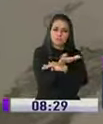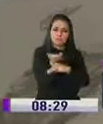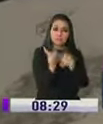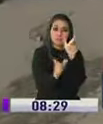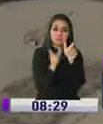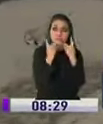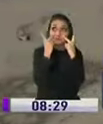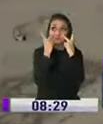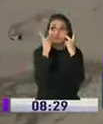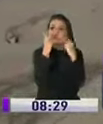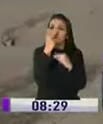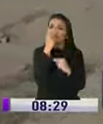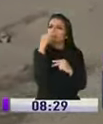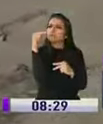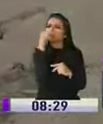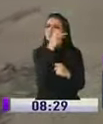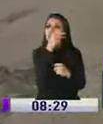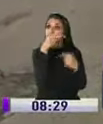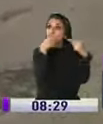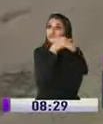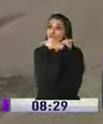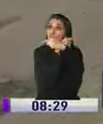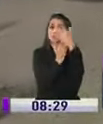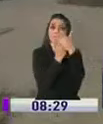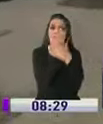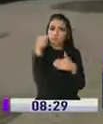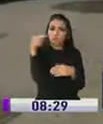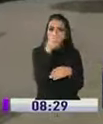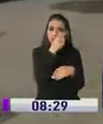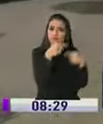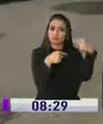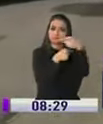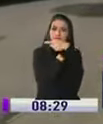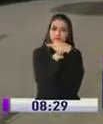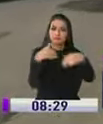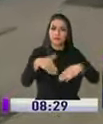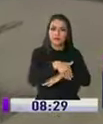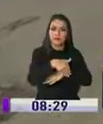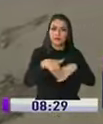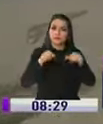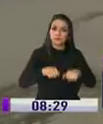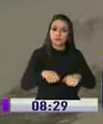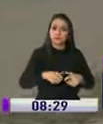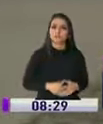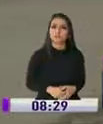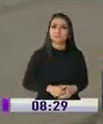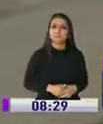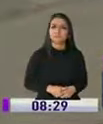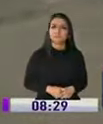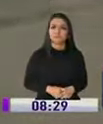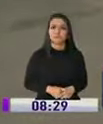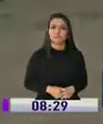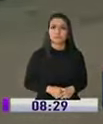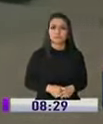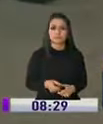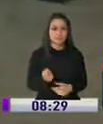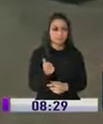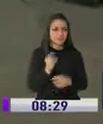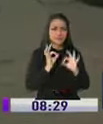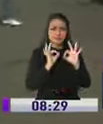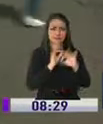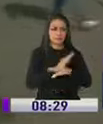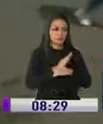atenta de estos cambios, a los nuevos sentidos de las calles. Esto está ya casi listo. Lo